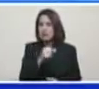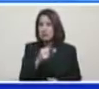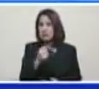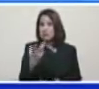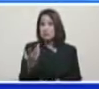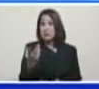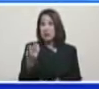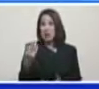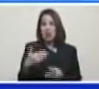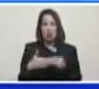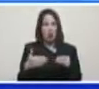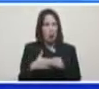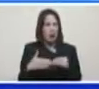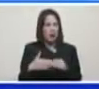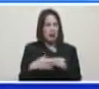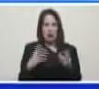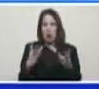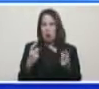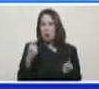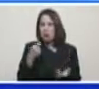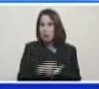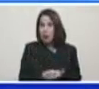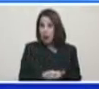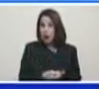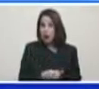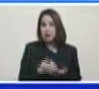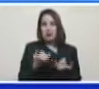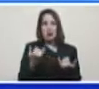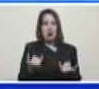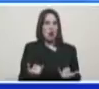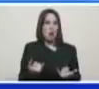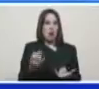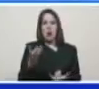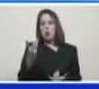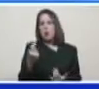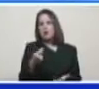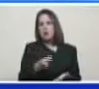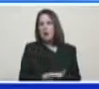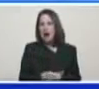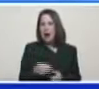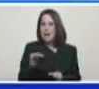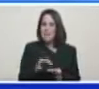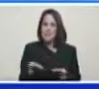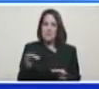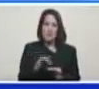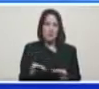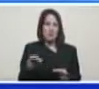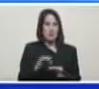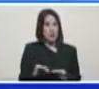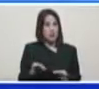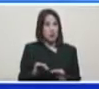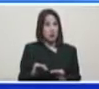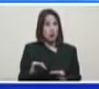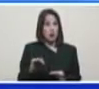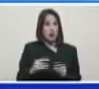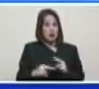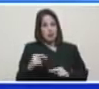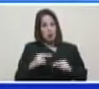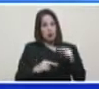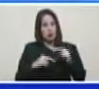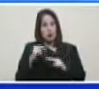en dólares y ahora cuánto nos cuesta en Petro y estamos construyendo la vivienda